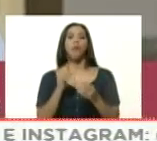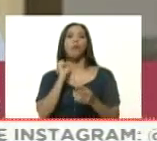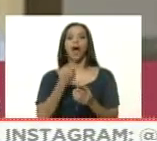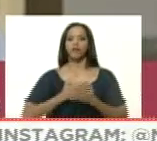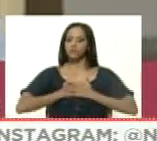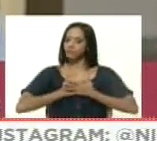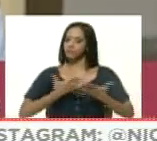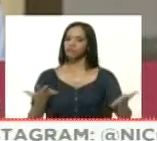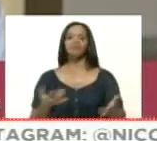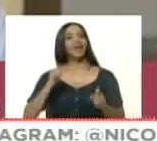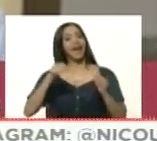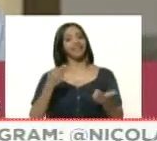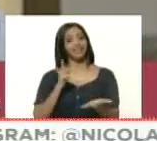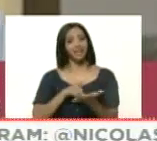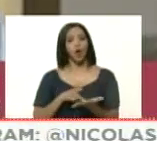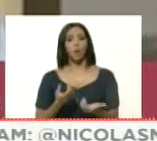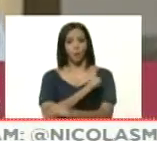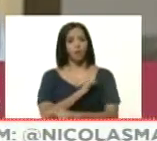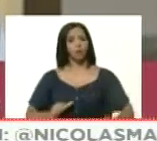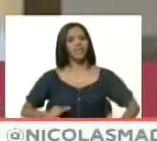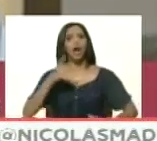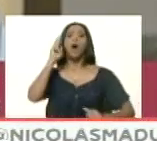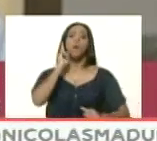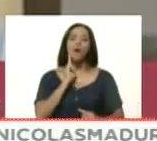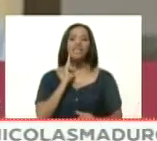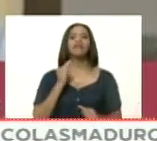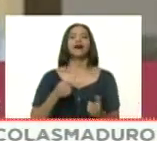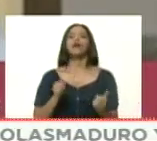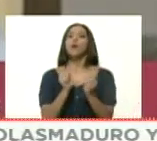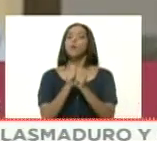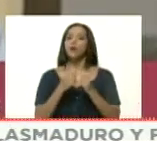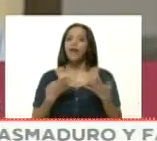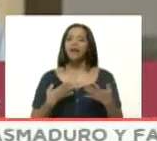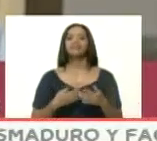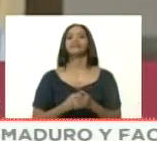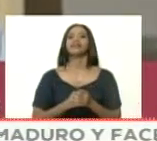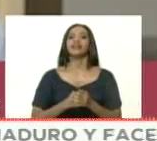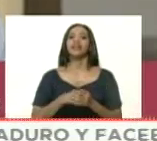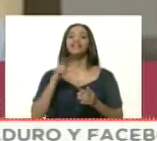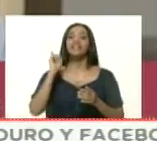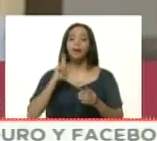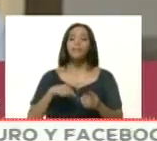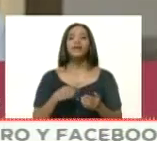disposición. Hay estados como Portuguesa, Bolívar, Monagas y Anzoátegui que tienen condiciones